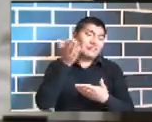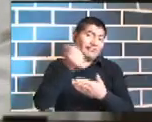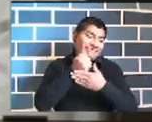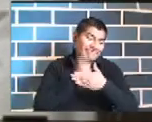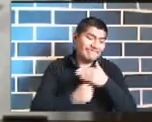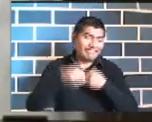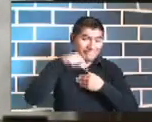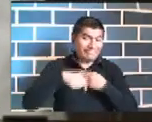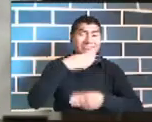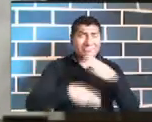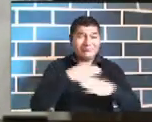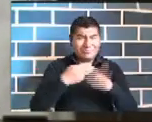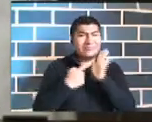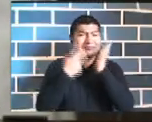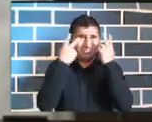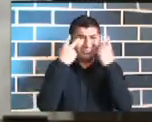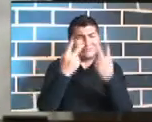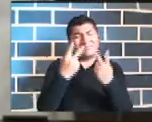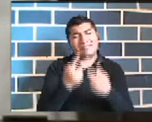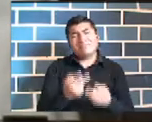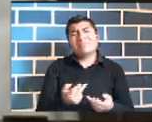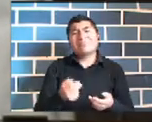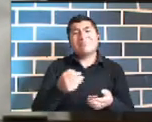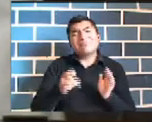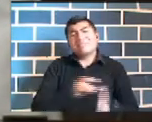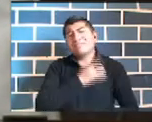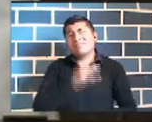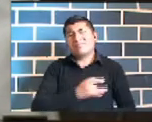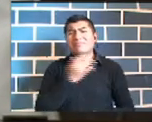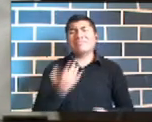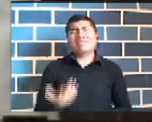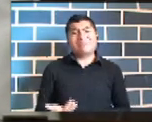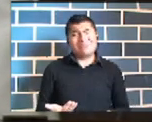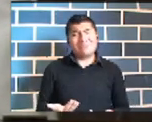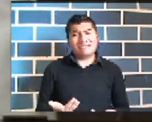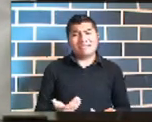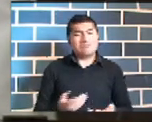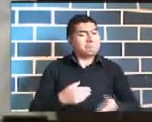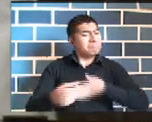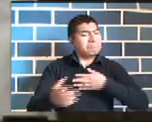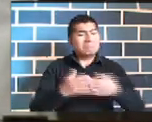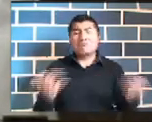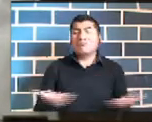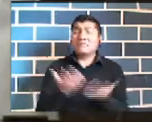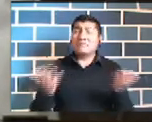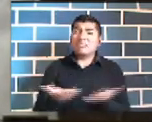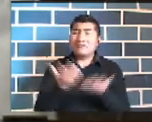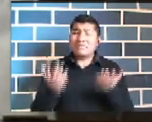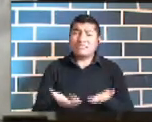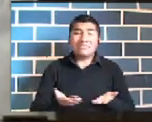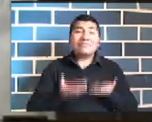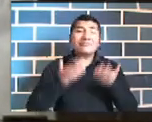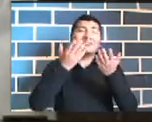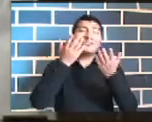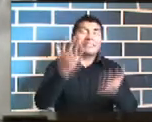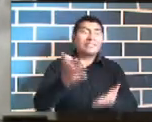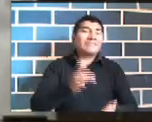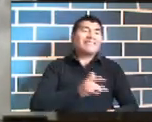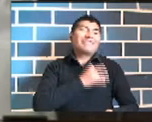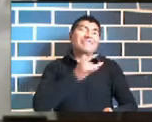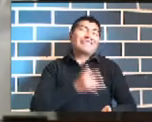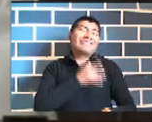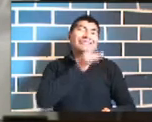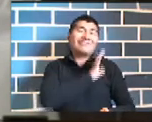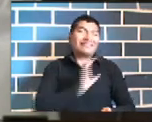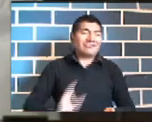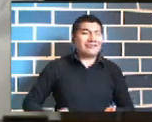este mundo. Que se note, que se vea, que se sienta. Y allá donde estemos, dejemos esa fragancia de Cristo.